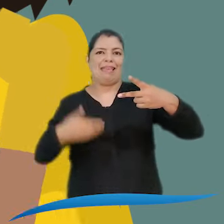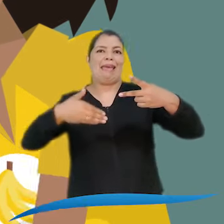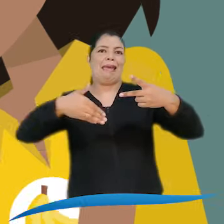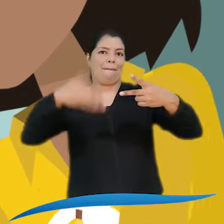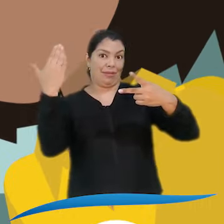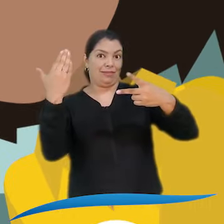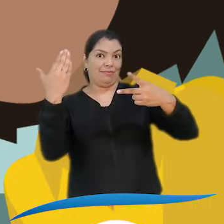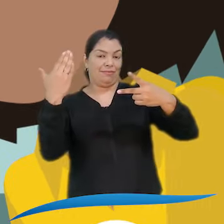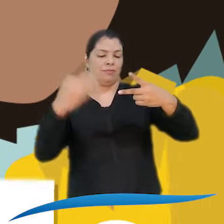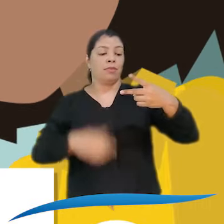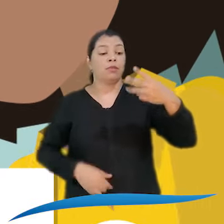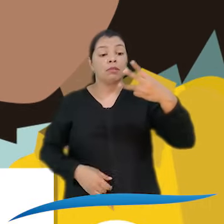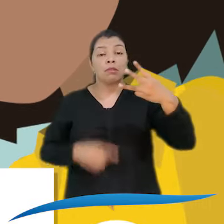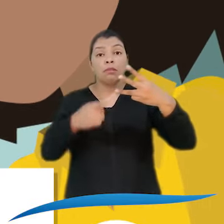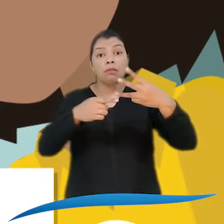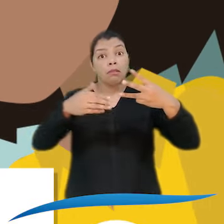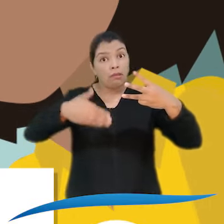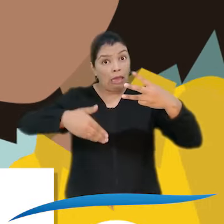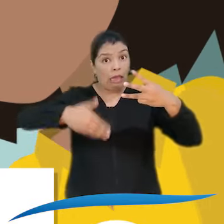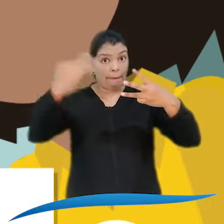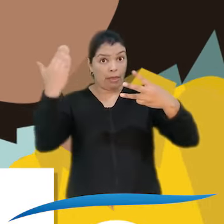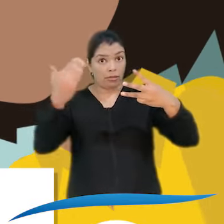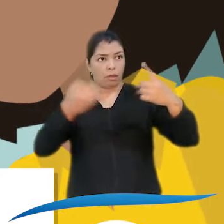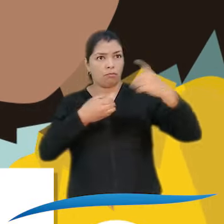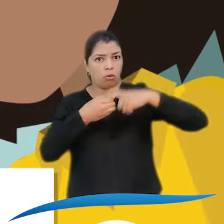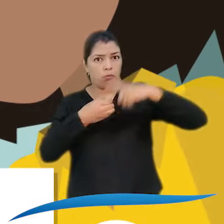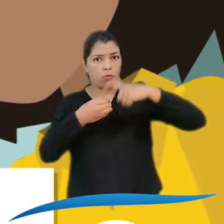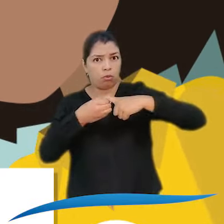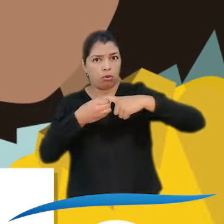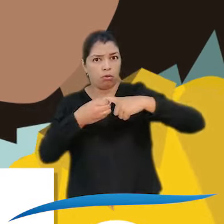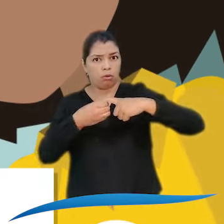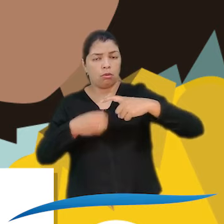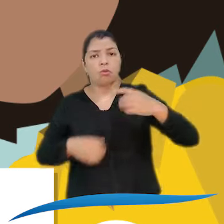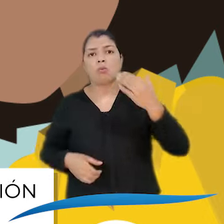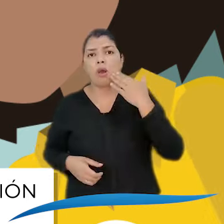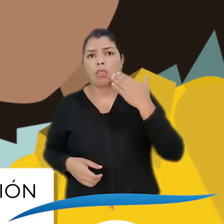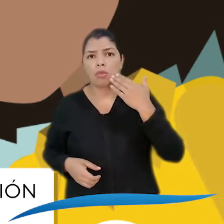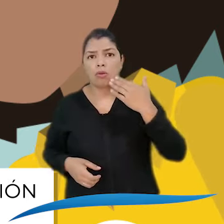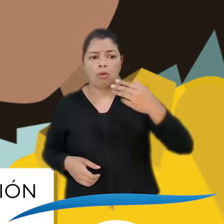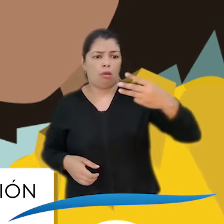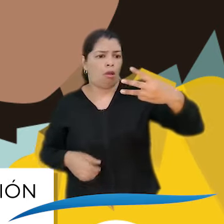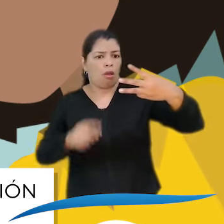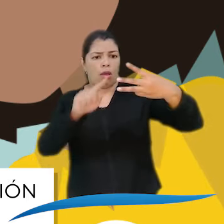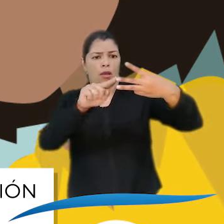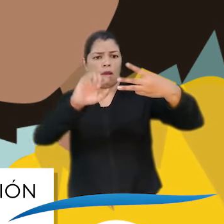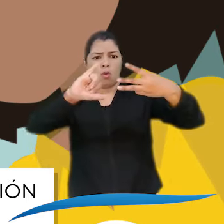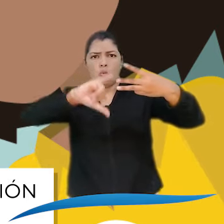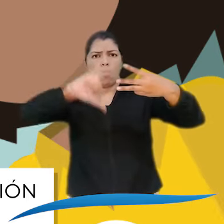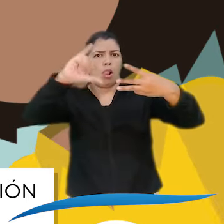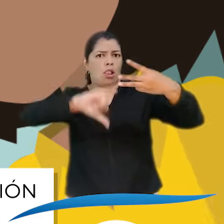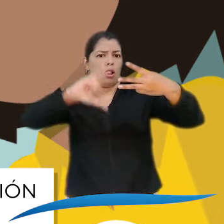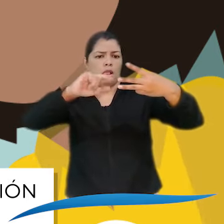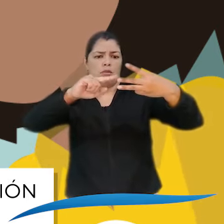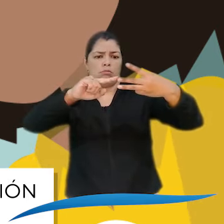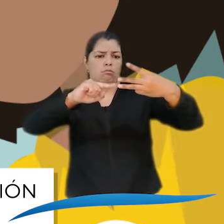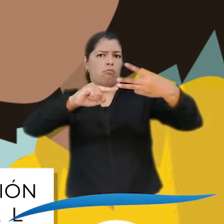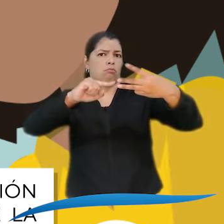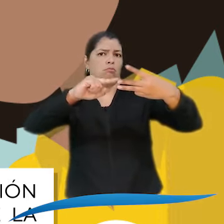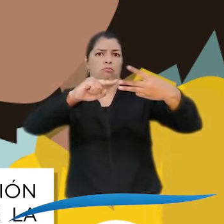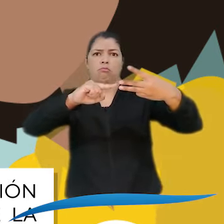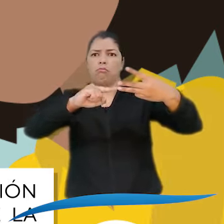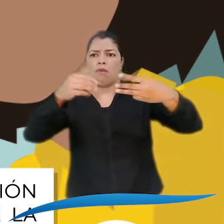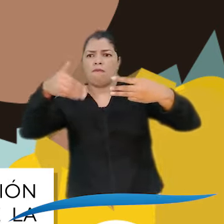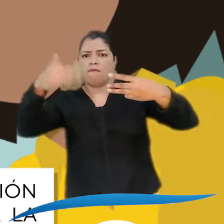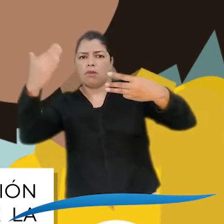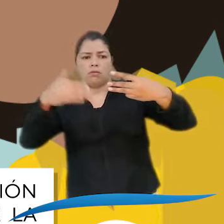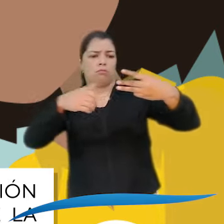actividad. Y que la fecha de inicio de la tercera actividad, la inscripción de candidatos, puede coincidir con la fecha de